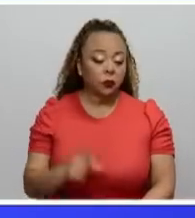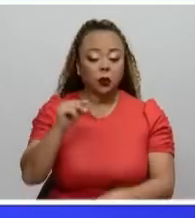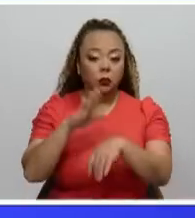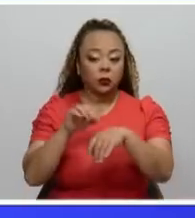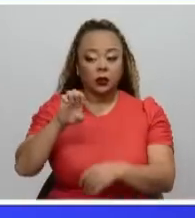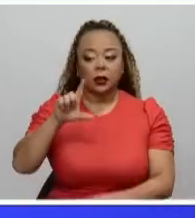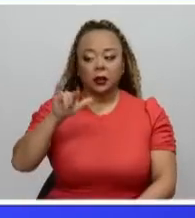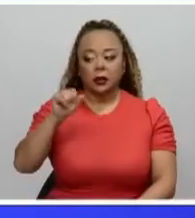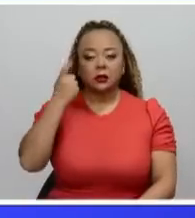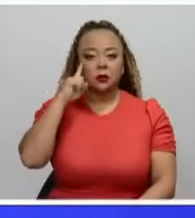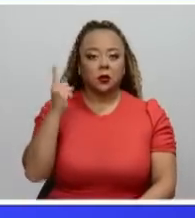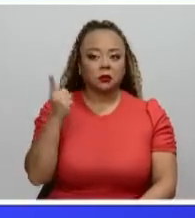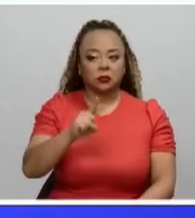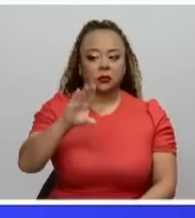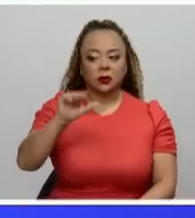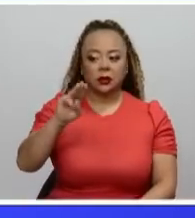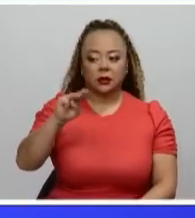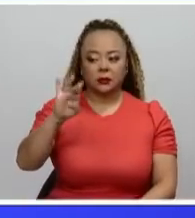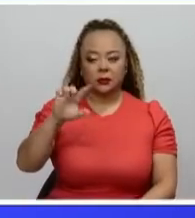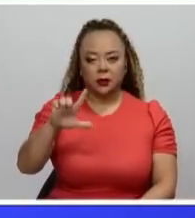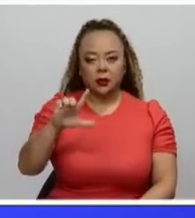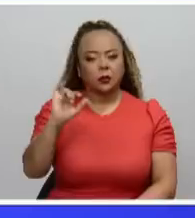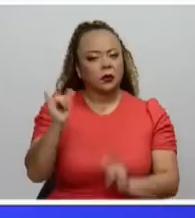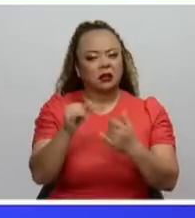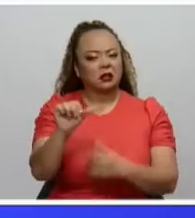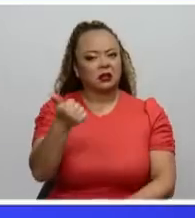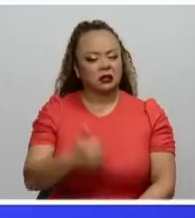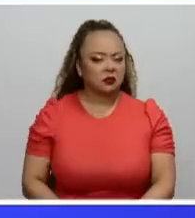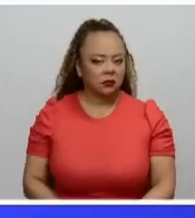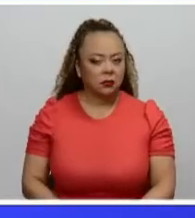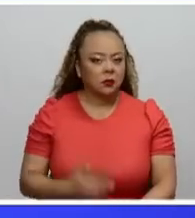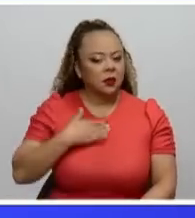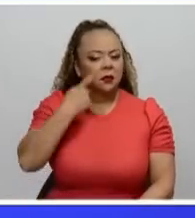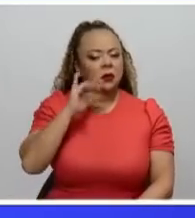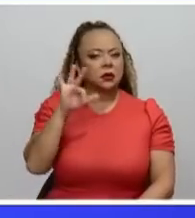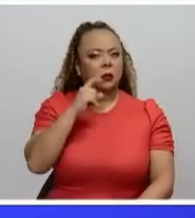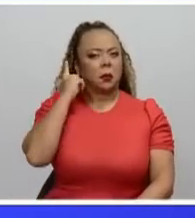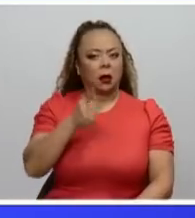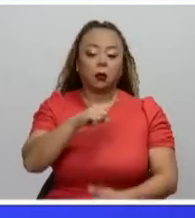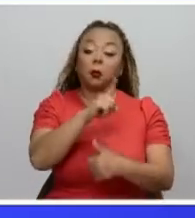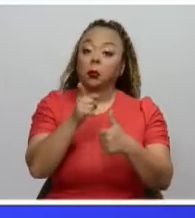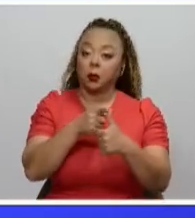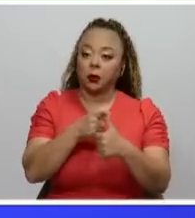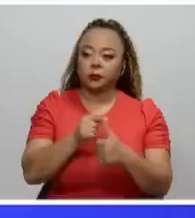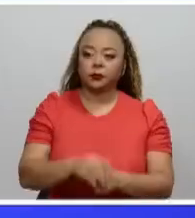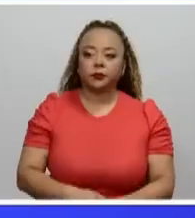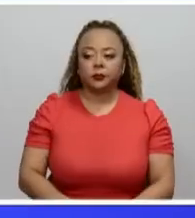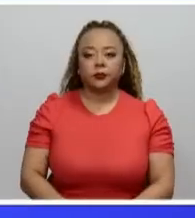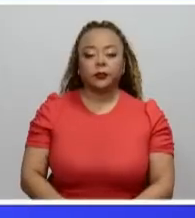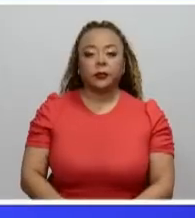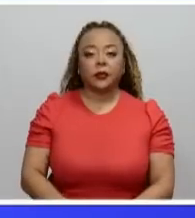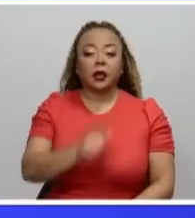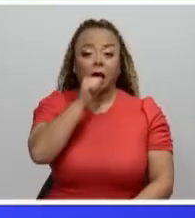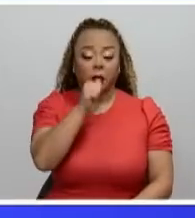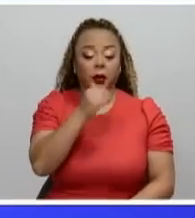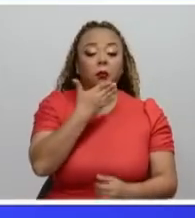porque va a poner a Campbell a jugar de diez me parece como forzado primero sacar a Campbell de su mejor posición